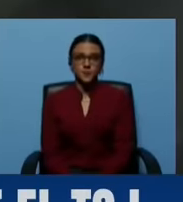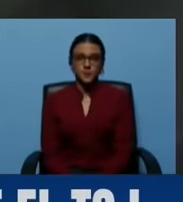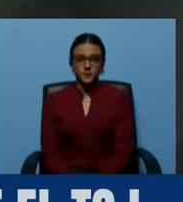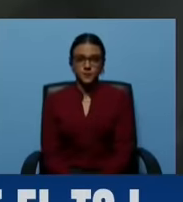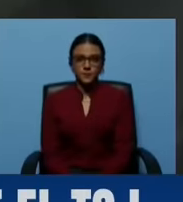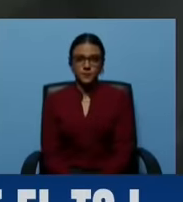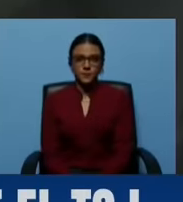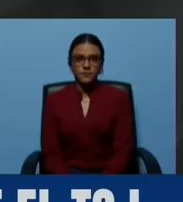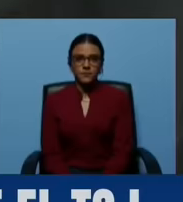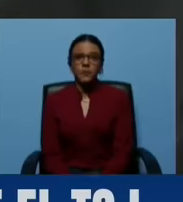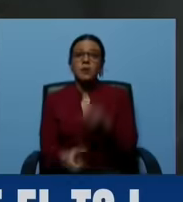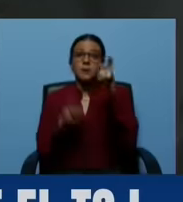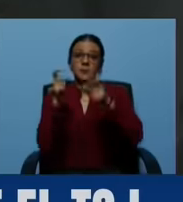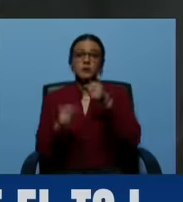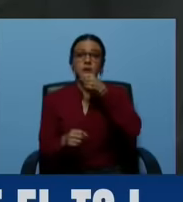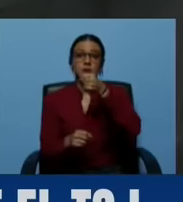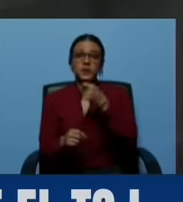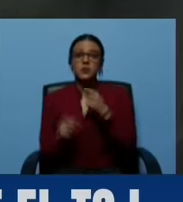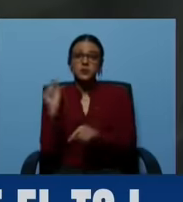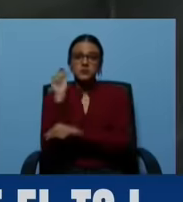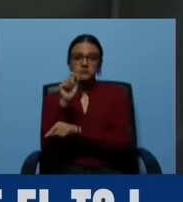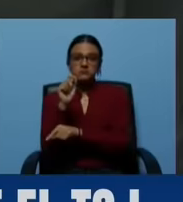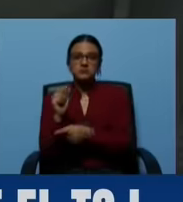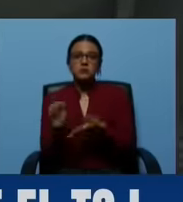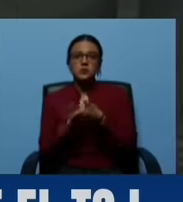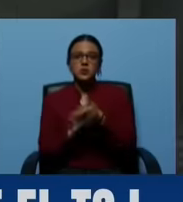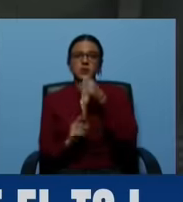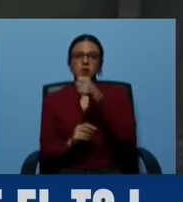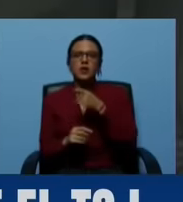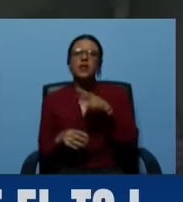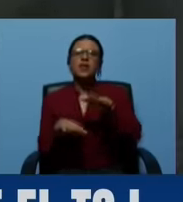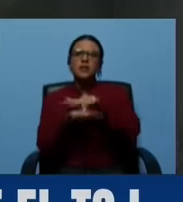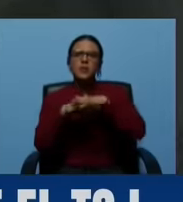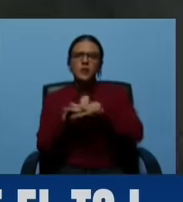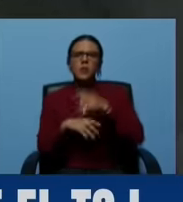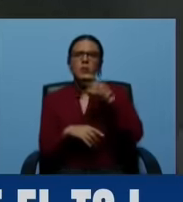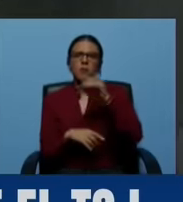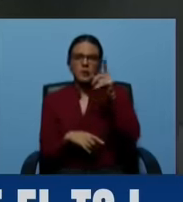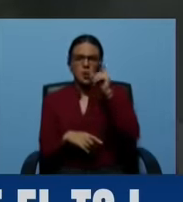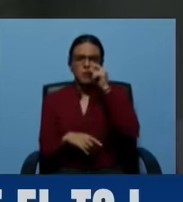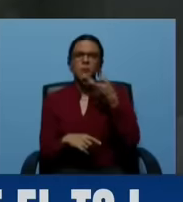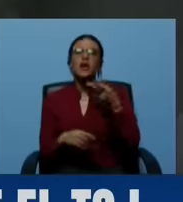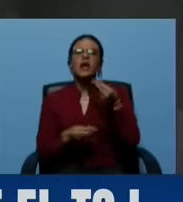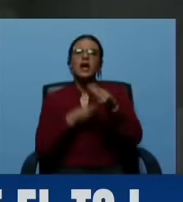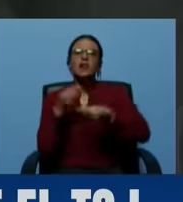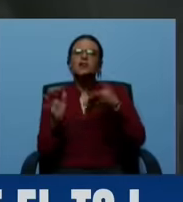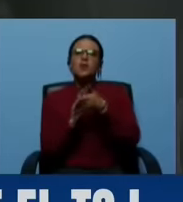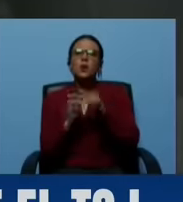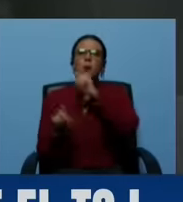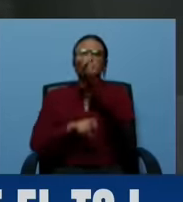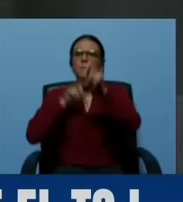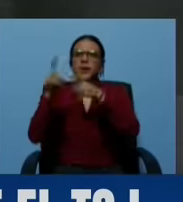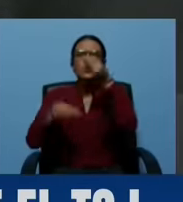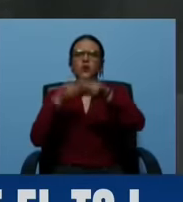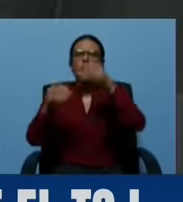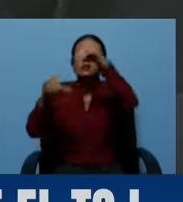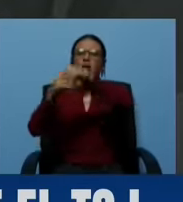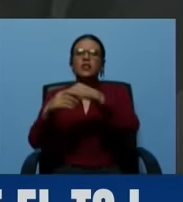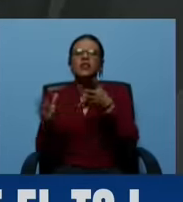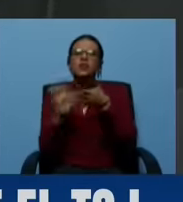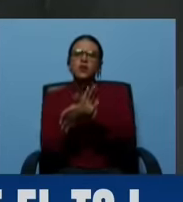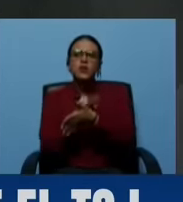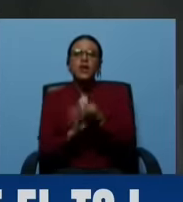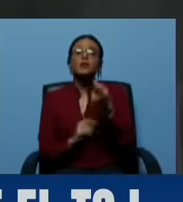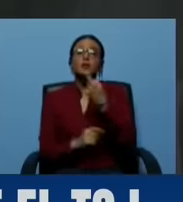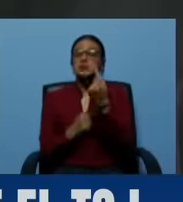Doctor Rosales, ¿en qué consistieron las preguntas y interrogatorios que se le hizo en la sala? Bueno, variadas las preguntas